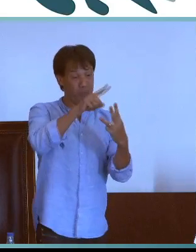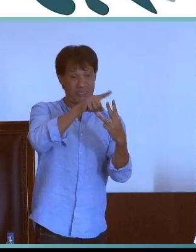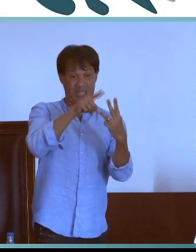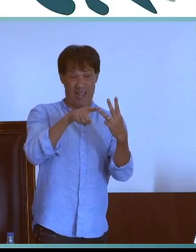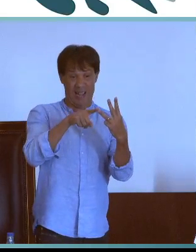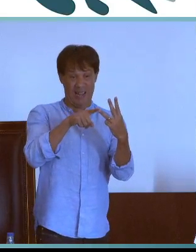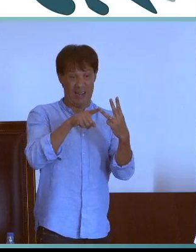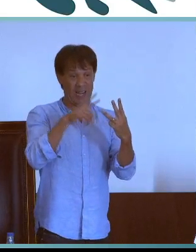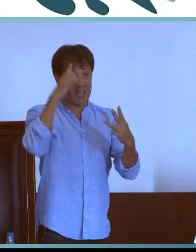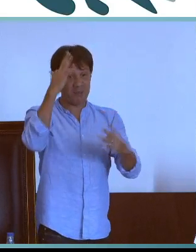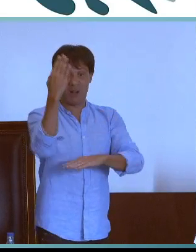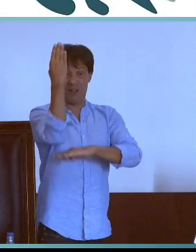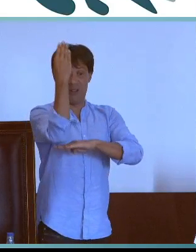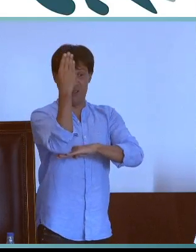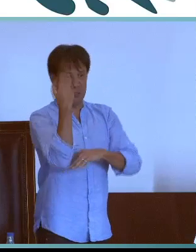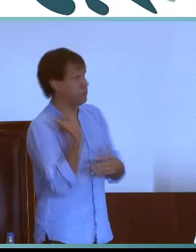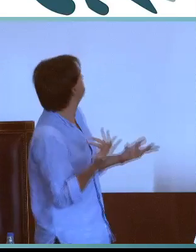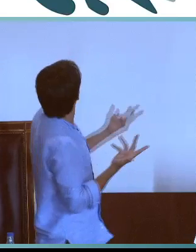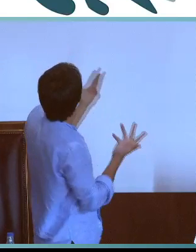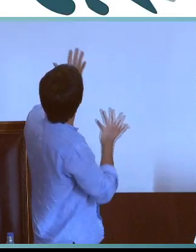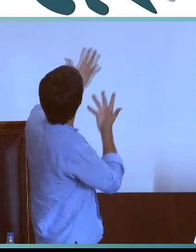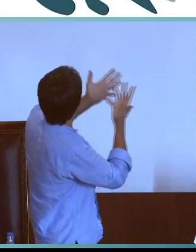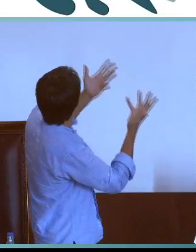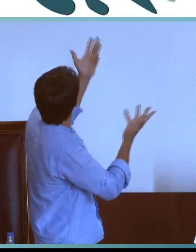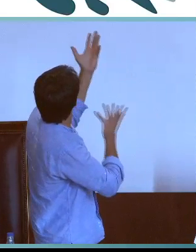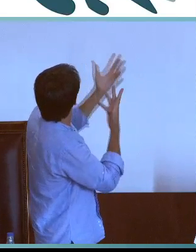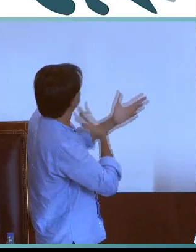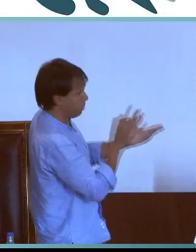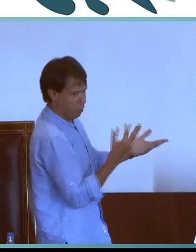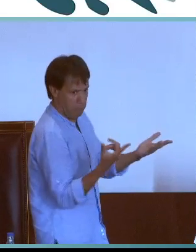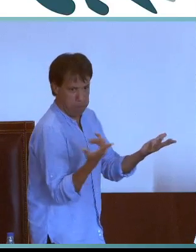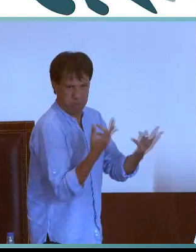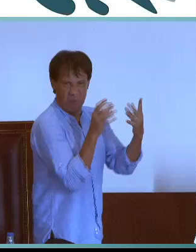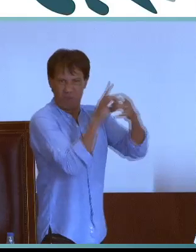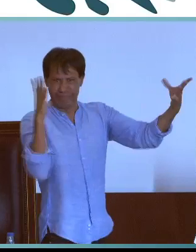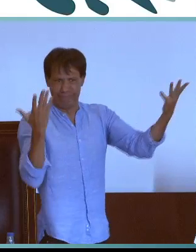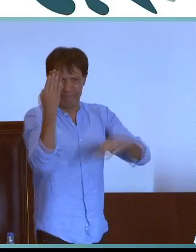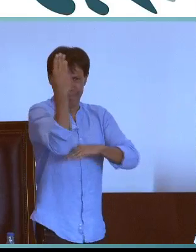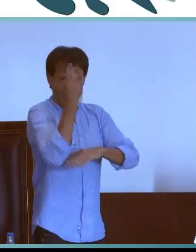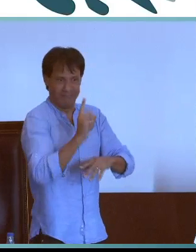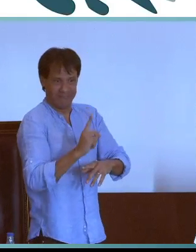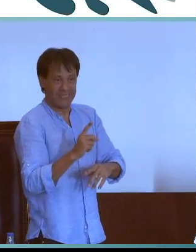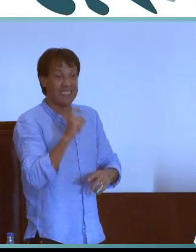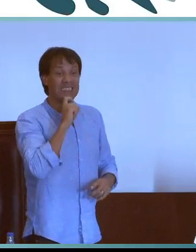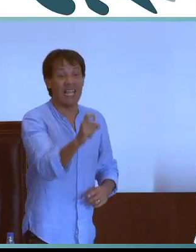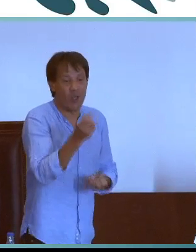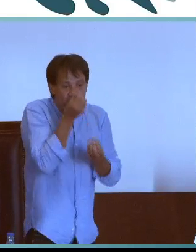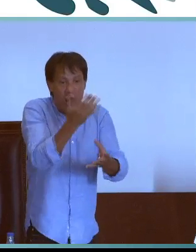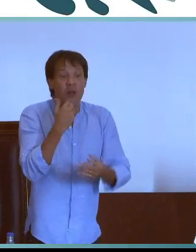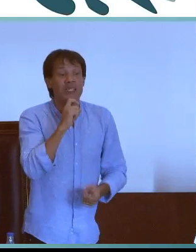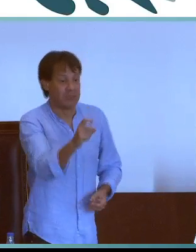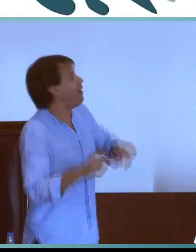Como veis, de las 3 respuestas, claro, decía señal. ¿Señal de tráfico? No